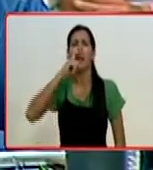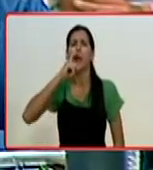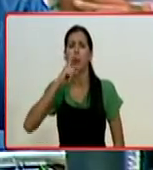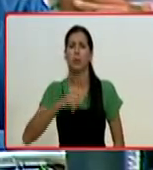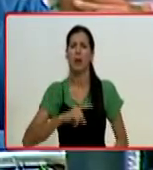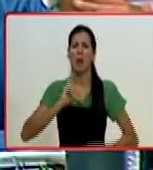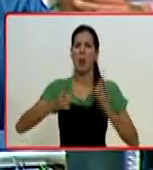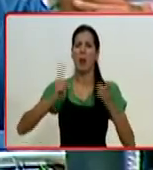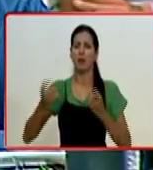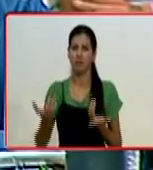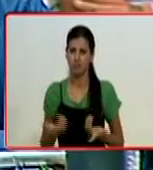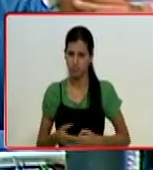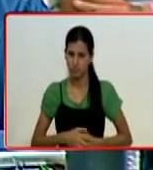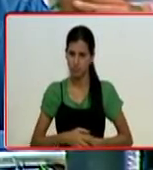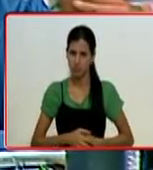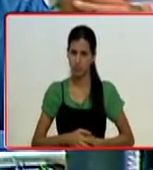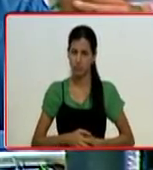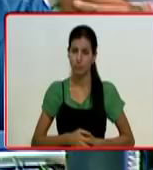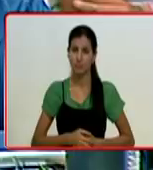Miguel Ángel.